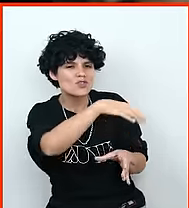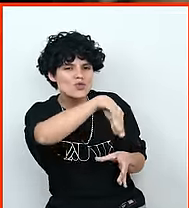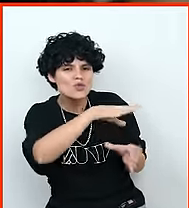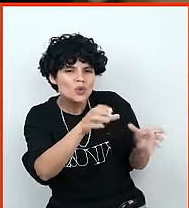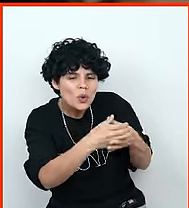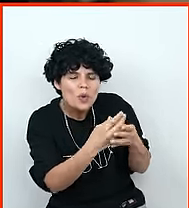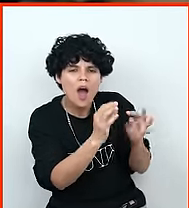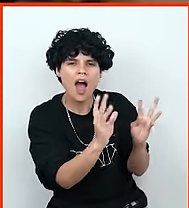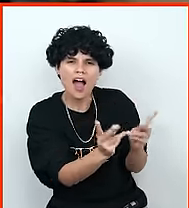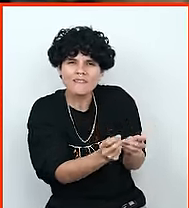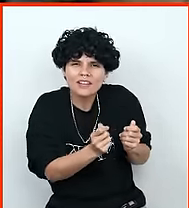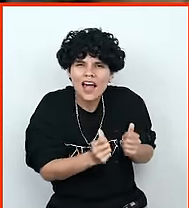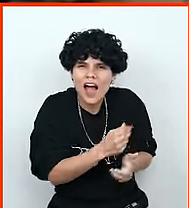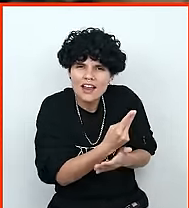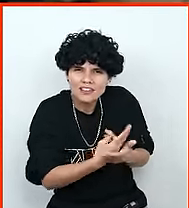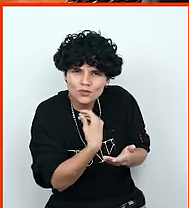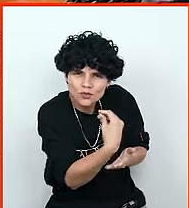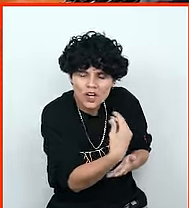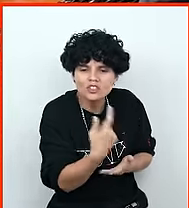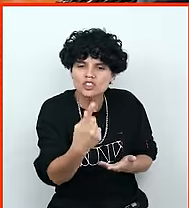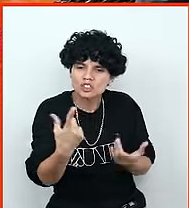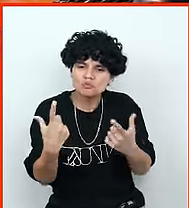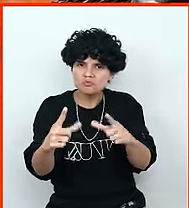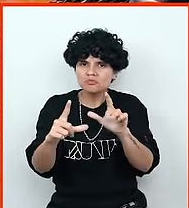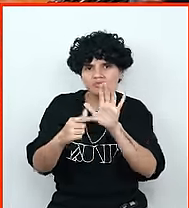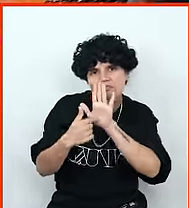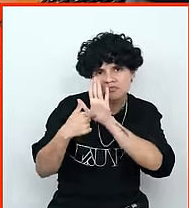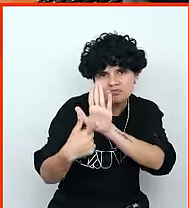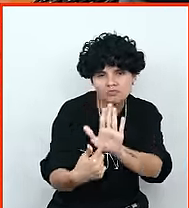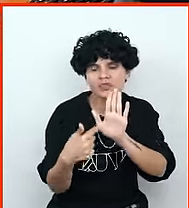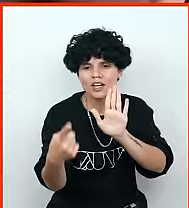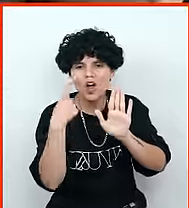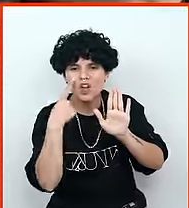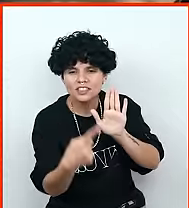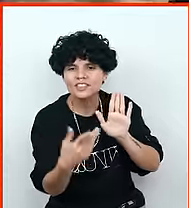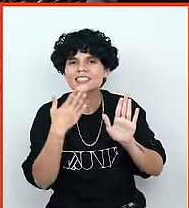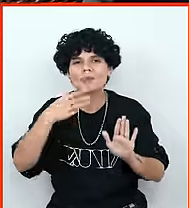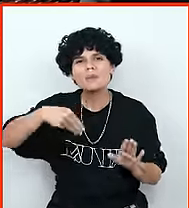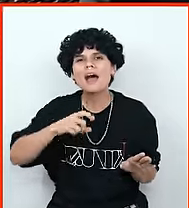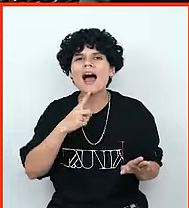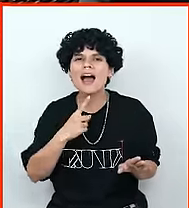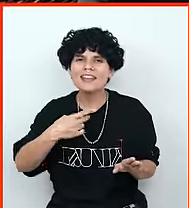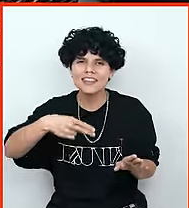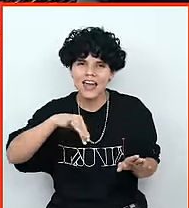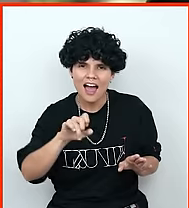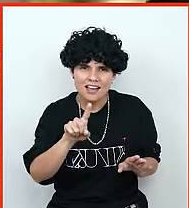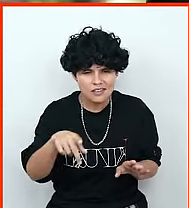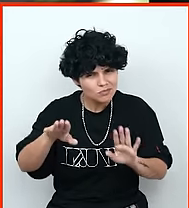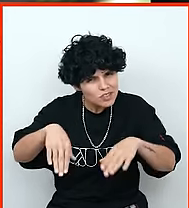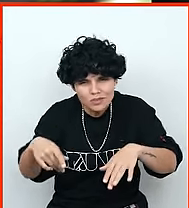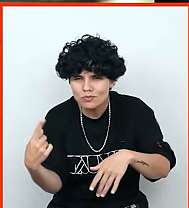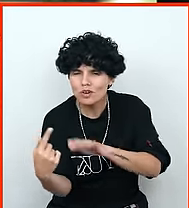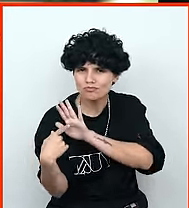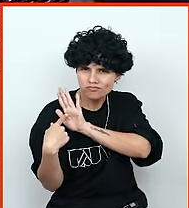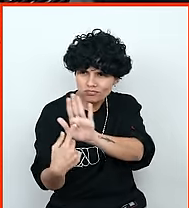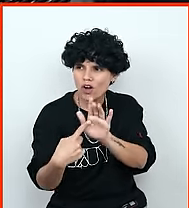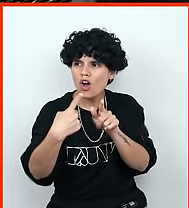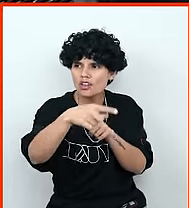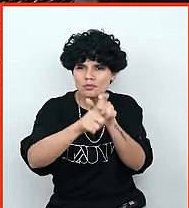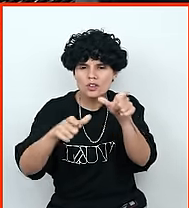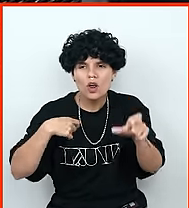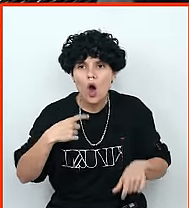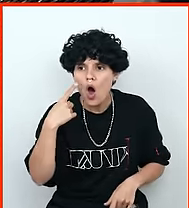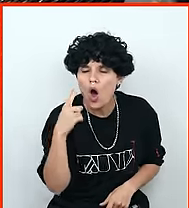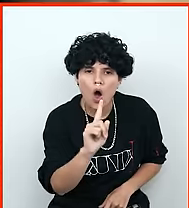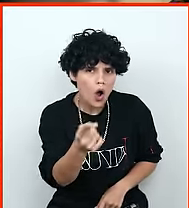buenos artistas en Chile, pues. Entonces ser una vitrina para que la gente te conozca, ¿no? Yo creo que con Matías nos pasó mucho eso y yo creo que fue muy bonito, ¿no? La